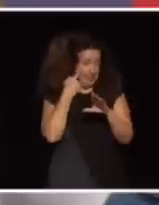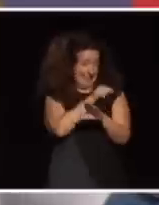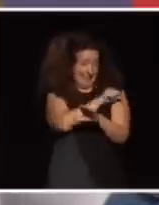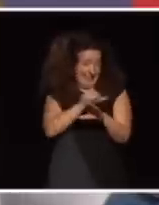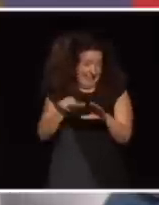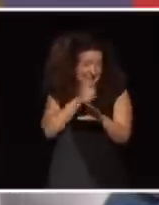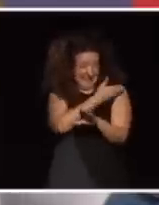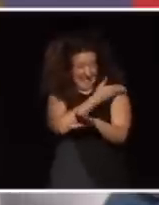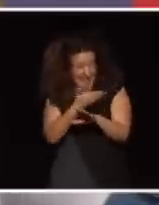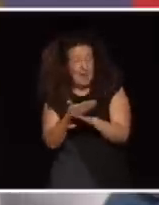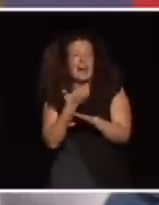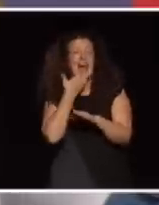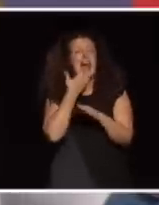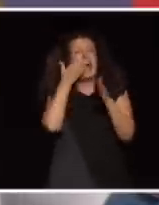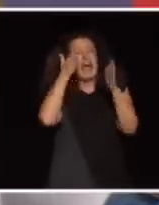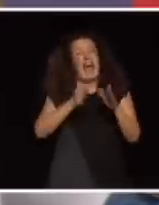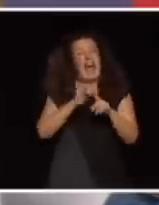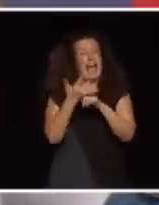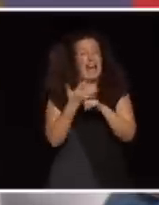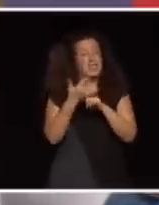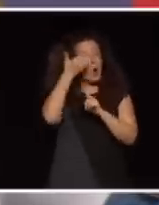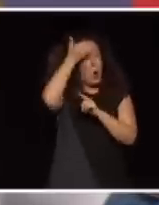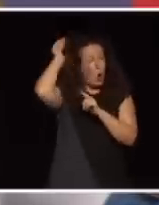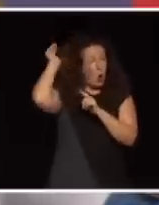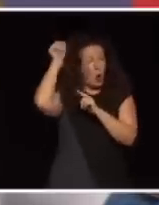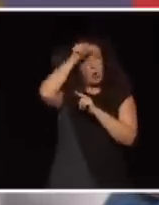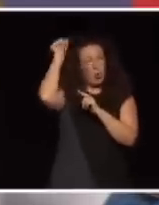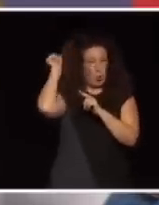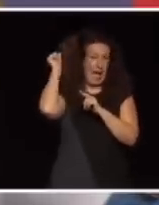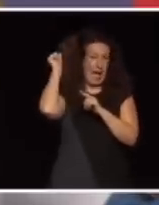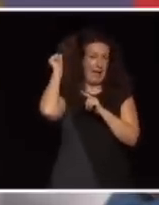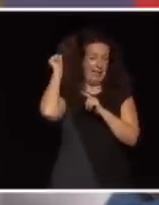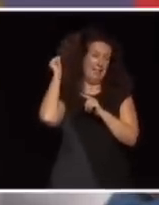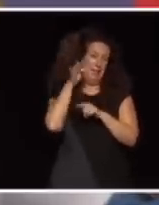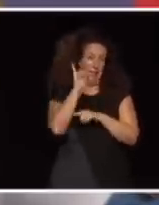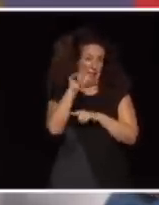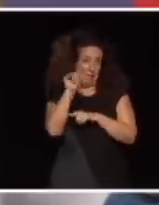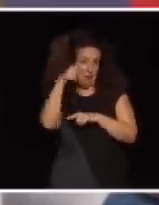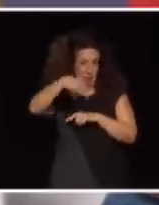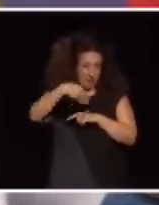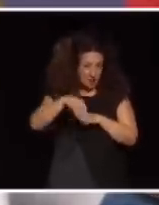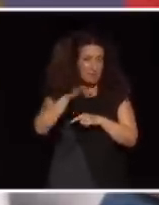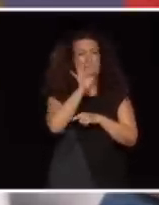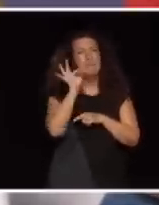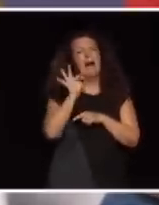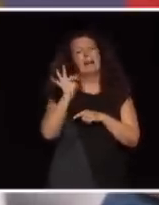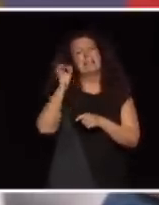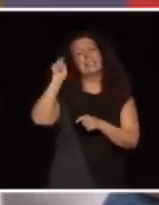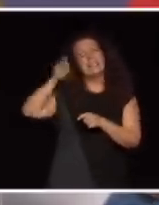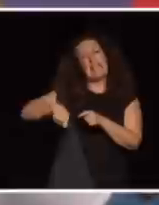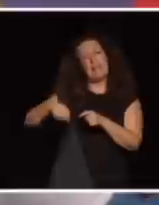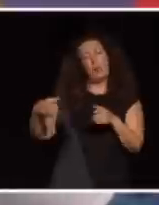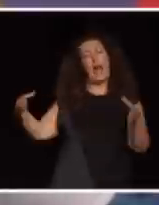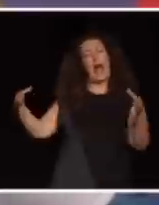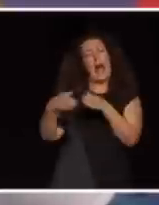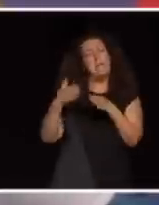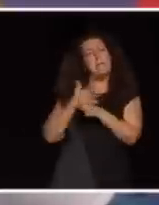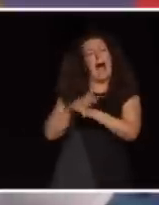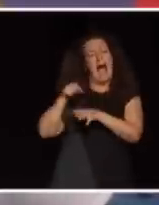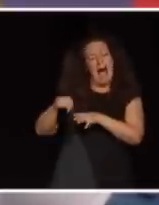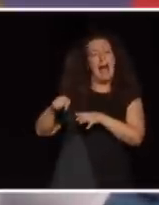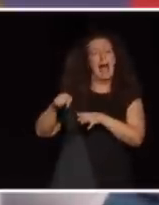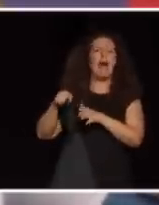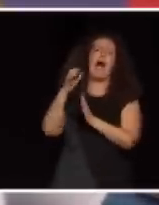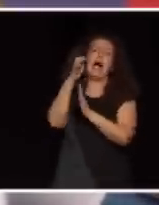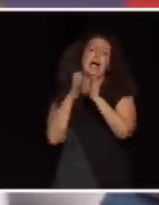semanas con el caso Rubiales y también con esa rebaja del Tribunal de la Manada. Las transformaciones feministas tienen una reacción